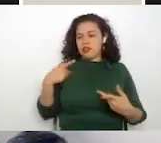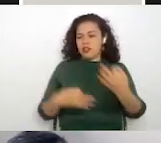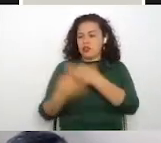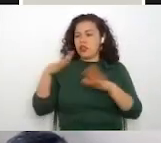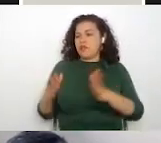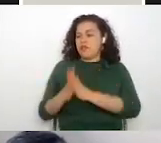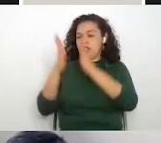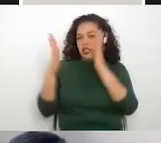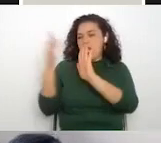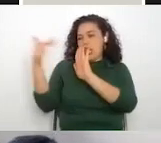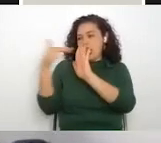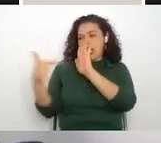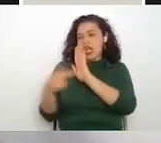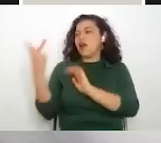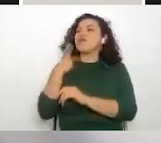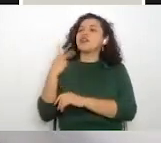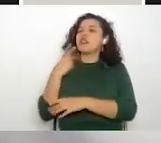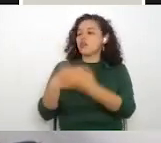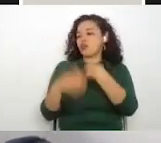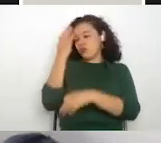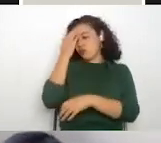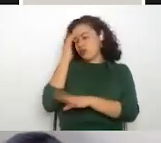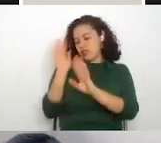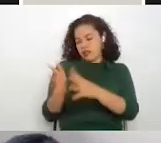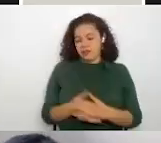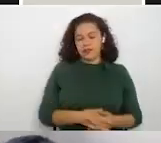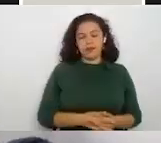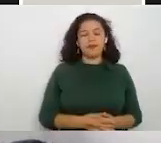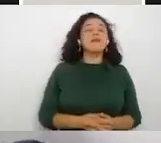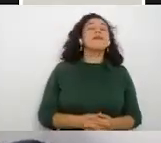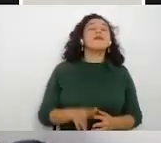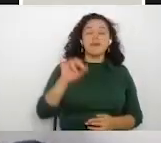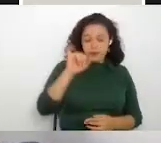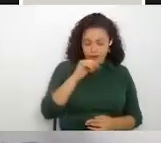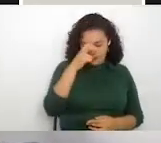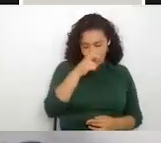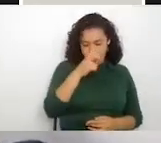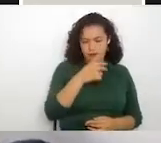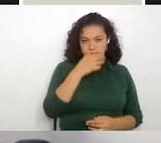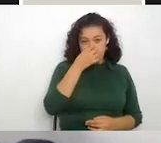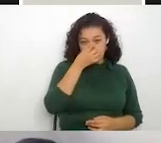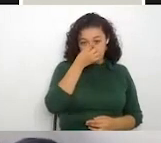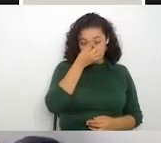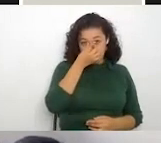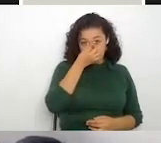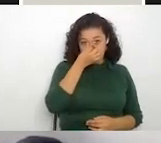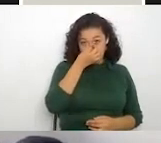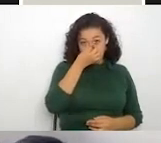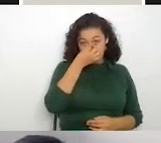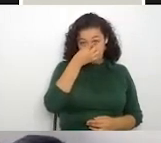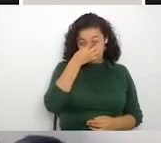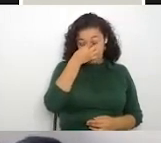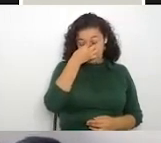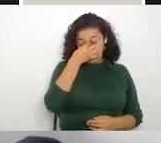los lineamientos y las políticas. Así es, ¿verdad? Y bueno, este acceso lo estamos extendiendo